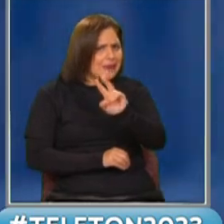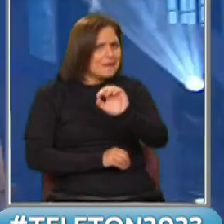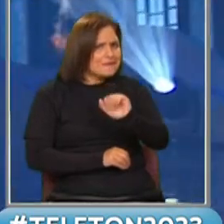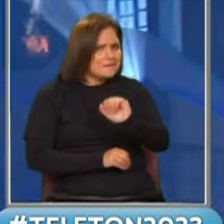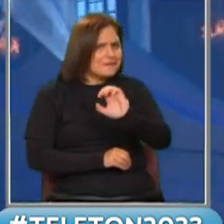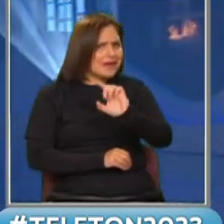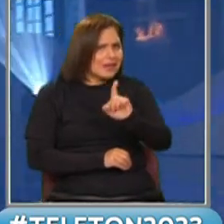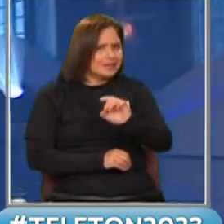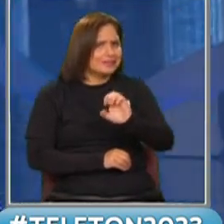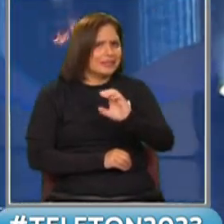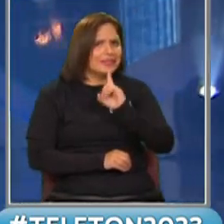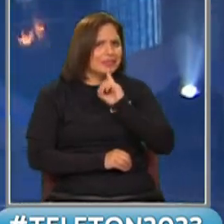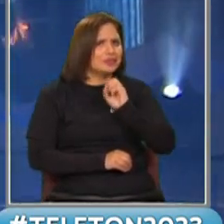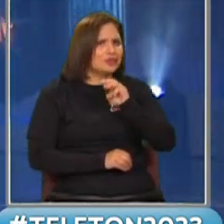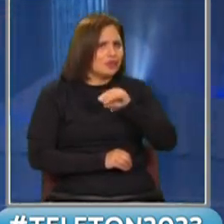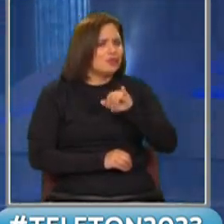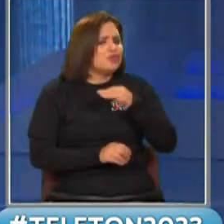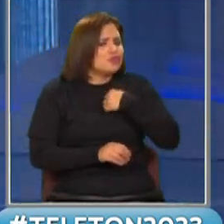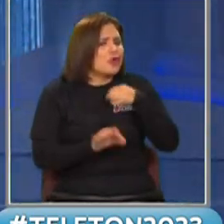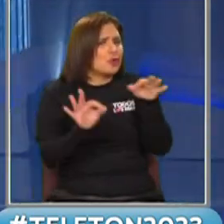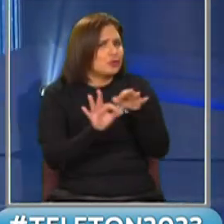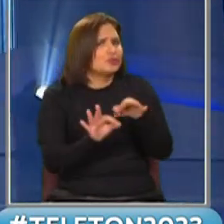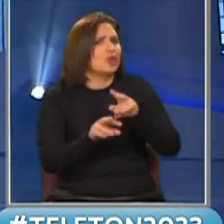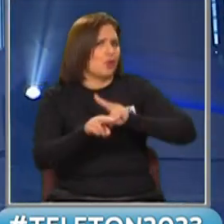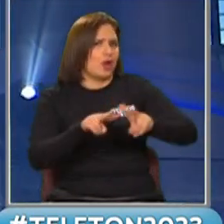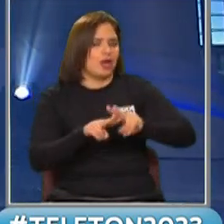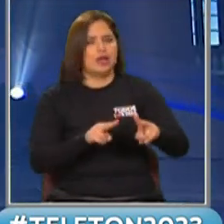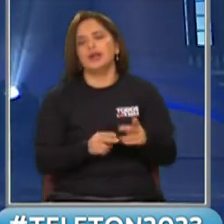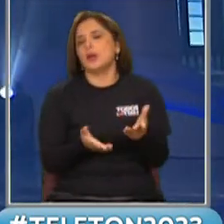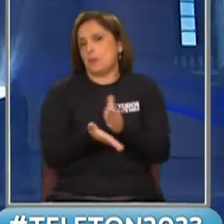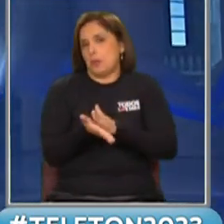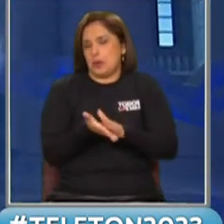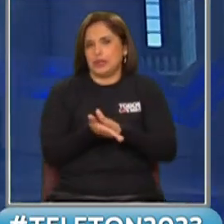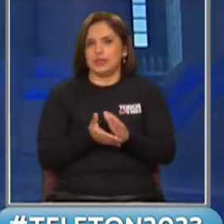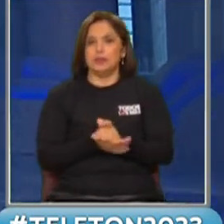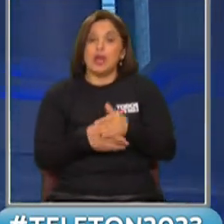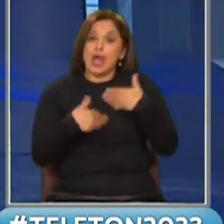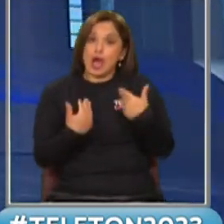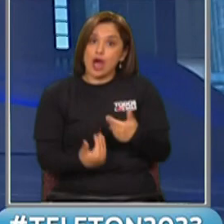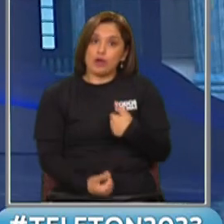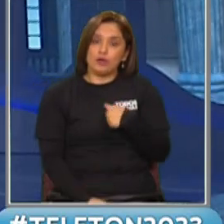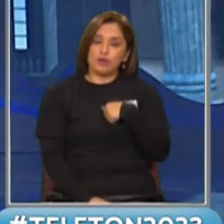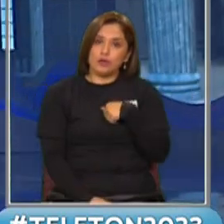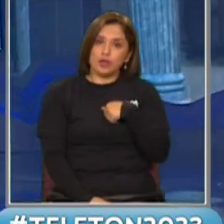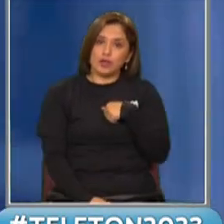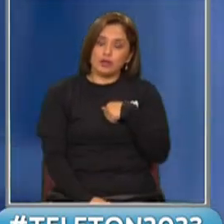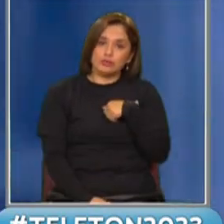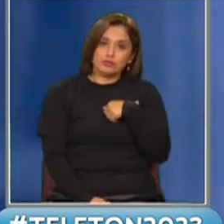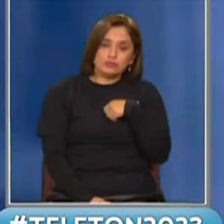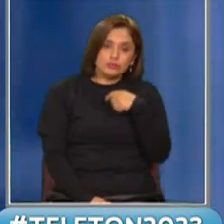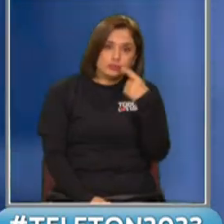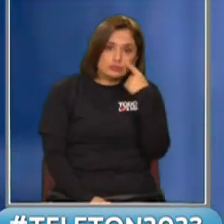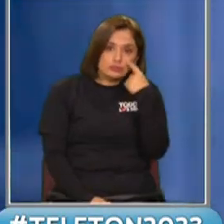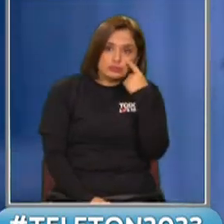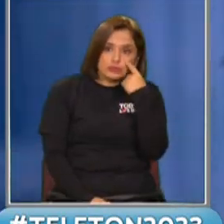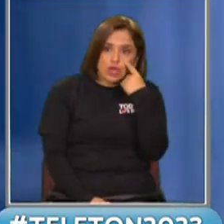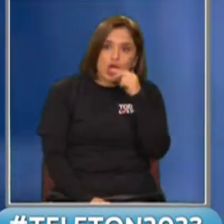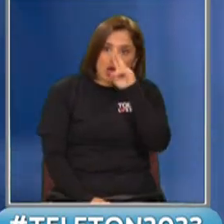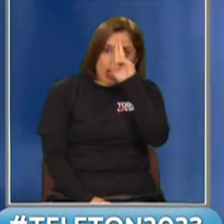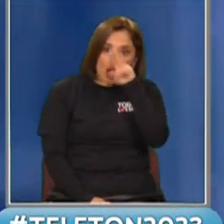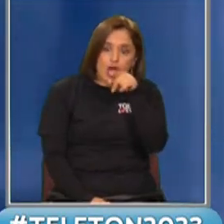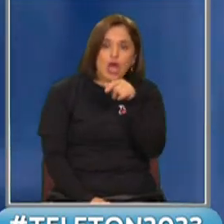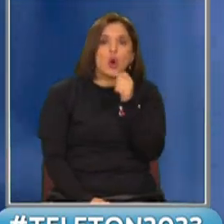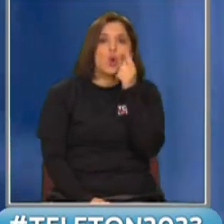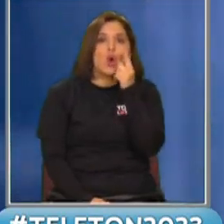háganse de verdad que sí uno de los efectos Ponte tú que él ahora reconoce los colores hón es muy bonito